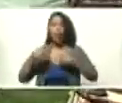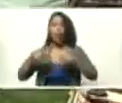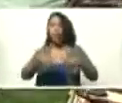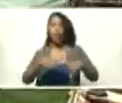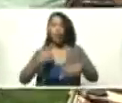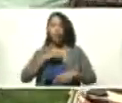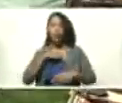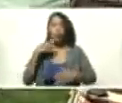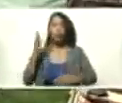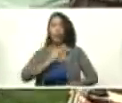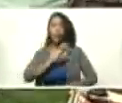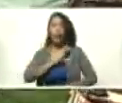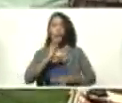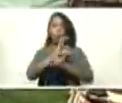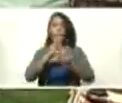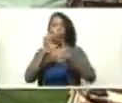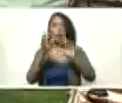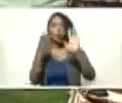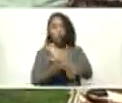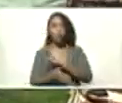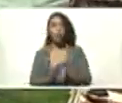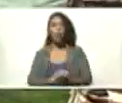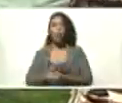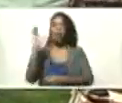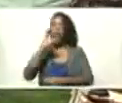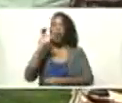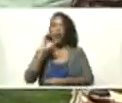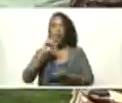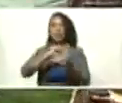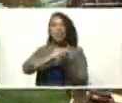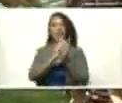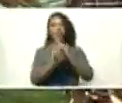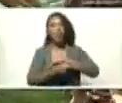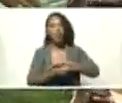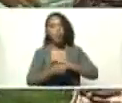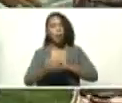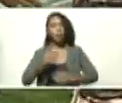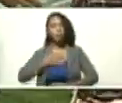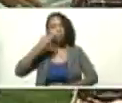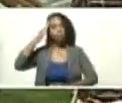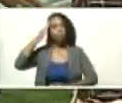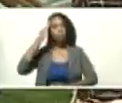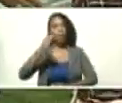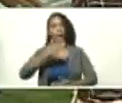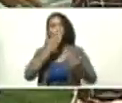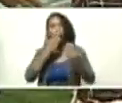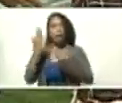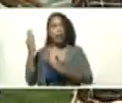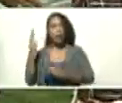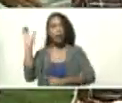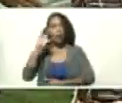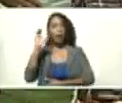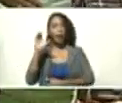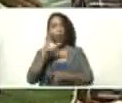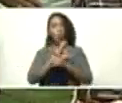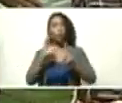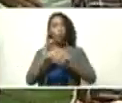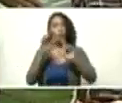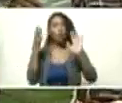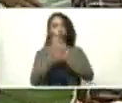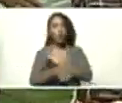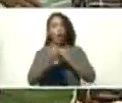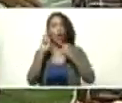a tener para la cultura. Que Caracas se convierta, mi comandante, en esa ciudad de la cultura, en